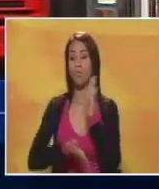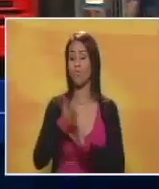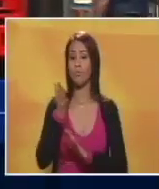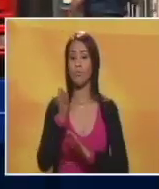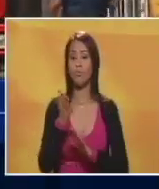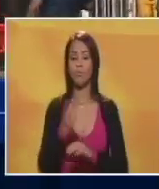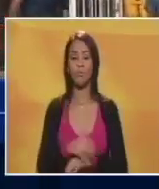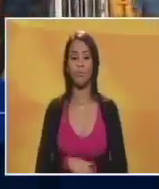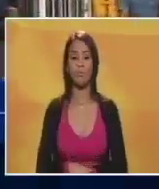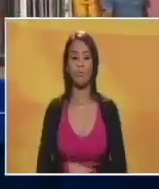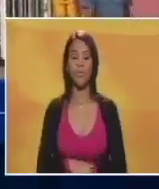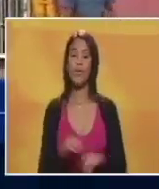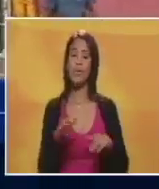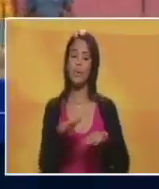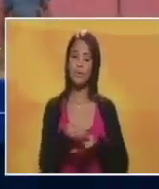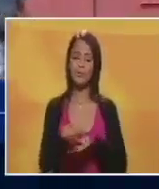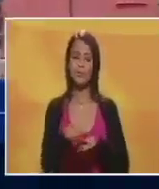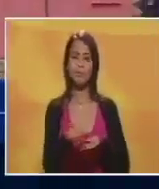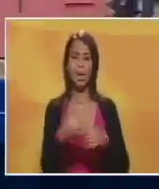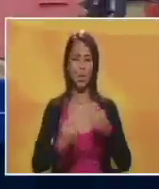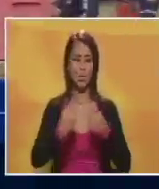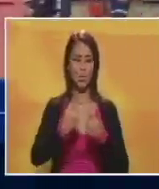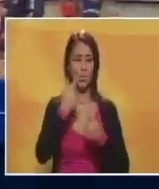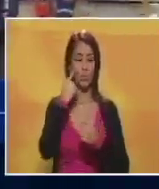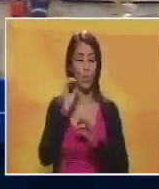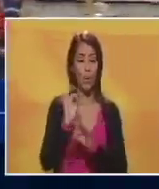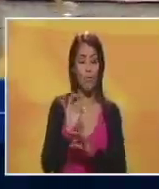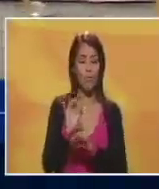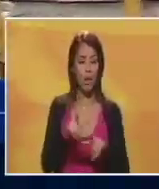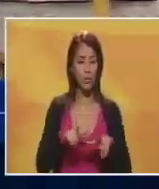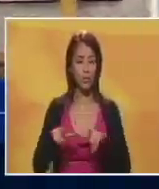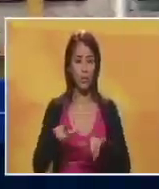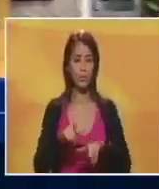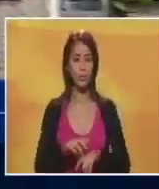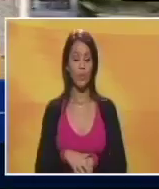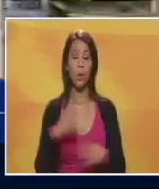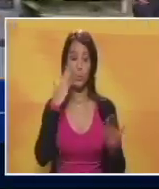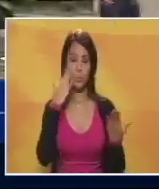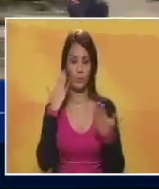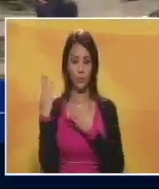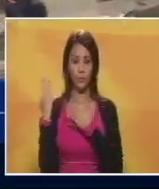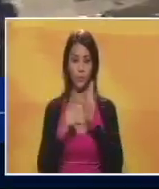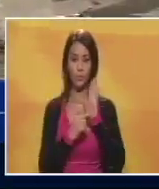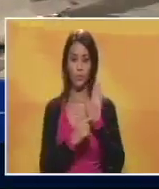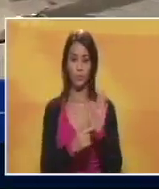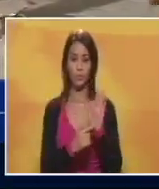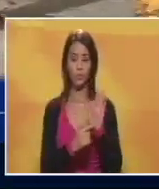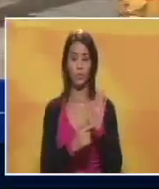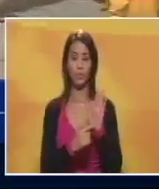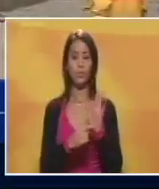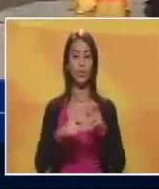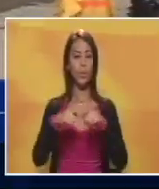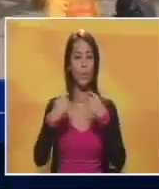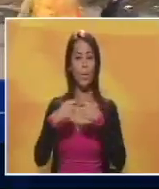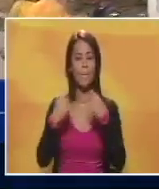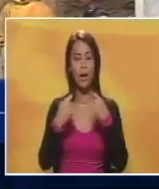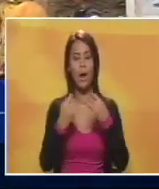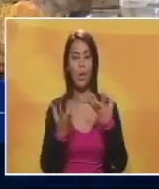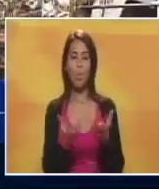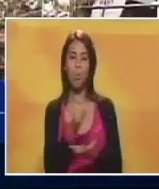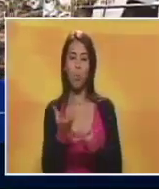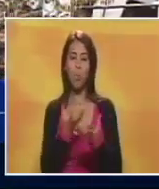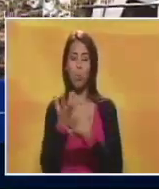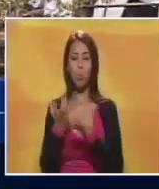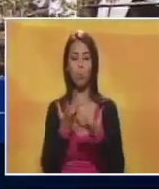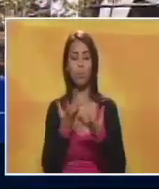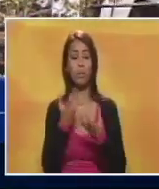el tránsito fue parcialmente restringido en la zona. Como pueden ver en sus pantallas, se evidencian los daños por la acción de las llamas